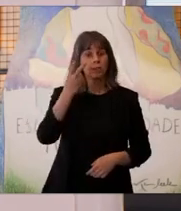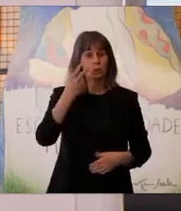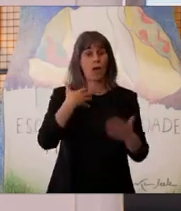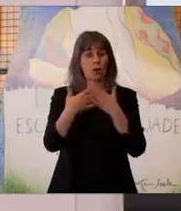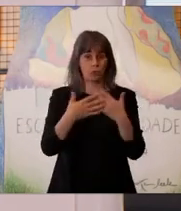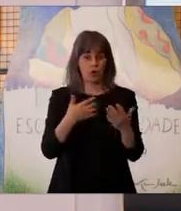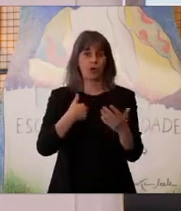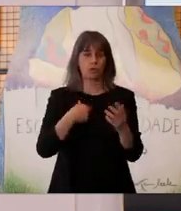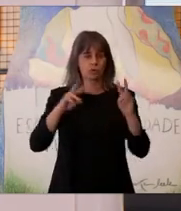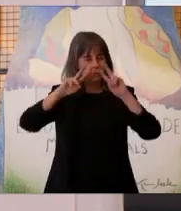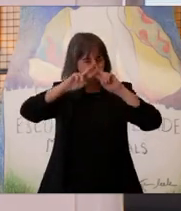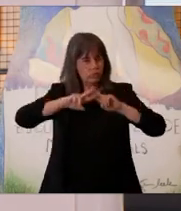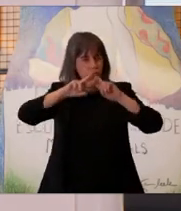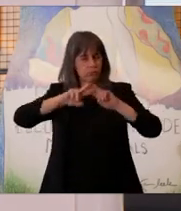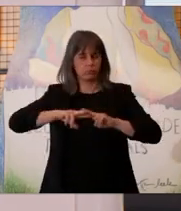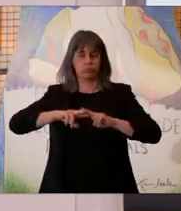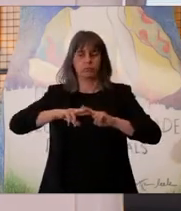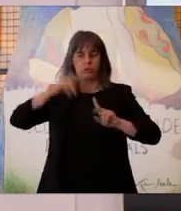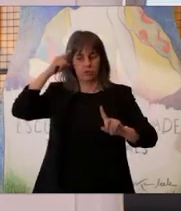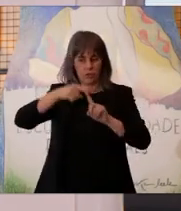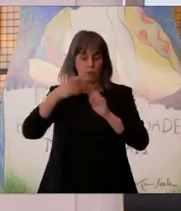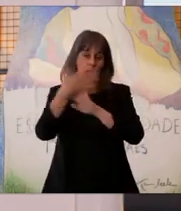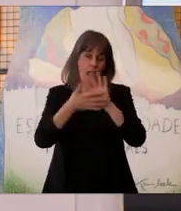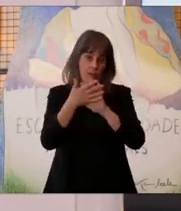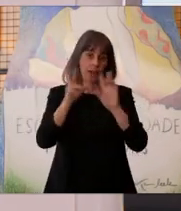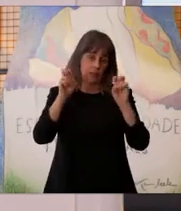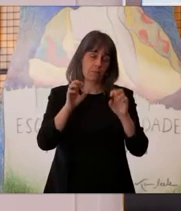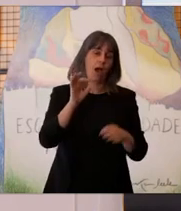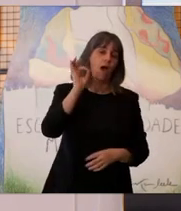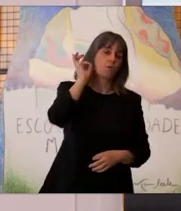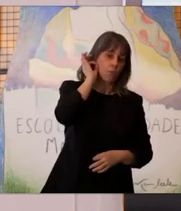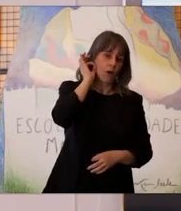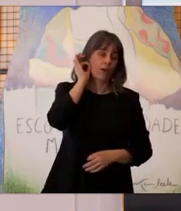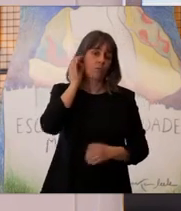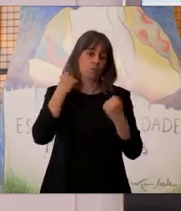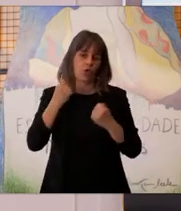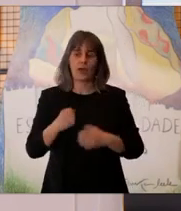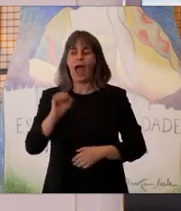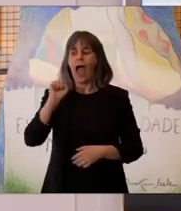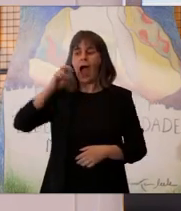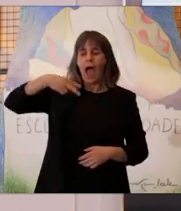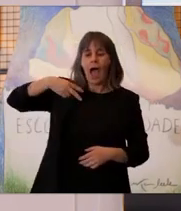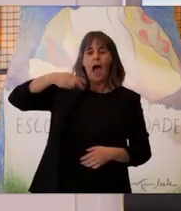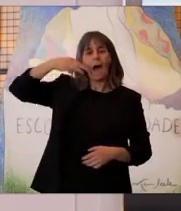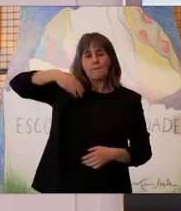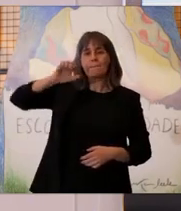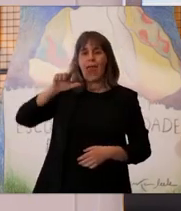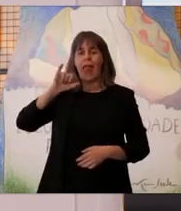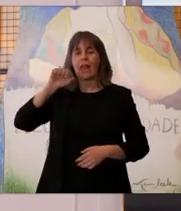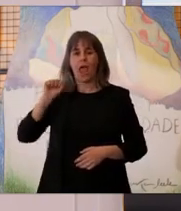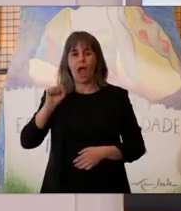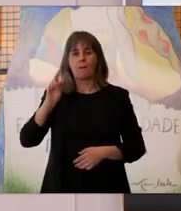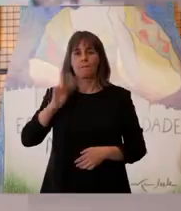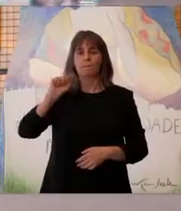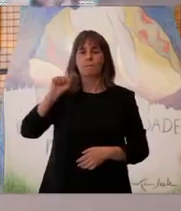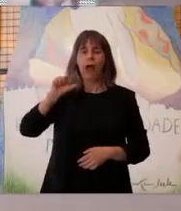trabaja o para para hablar de mujeres y poder es Amelia valcárcel bueno Amelia ya